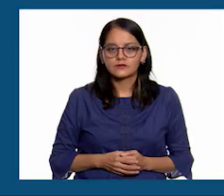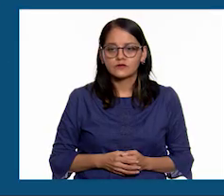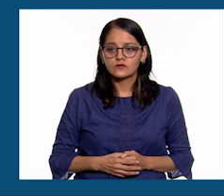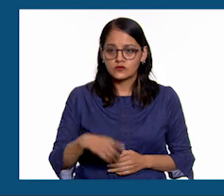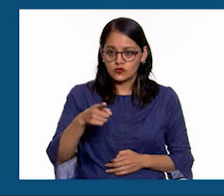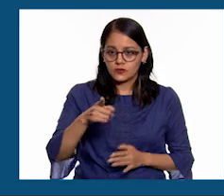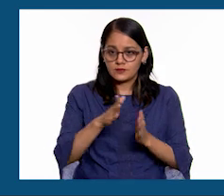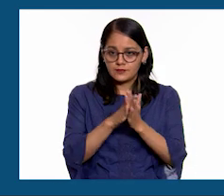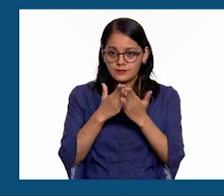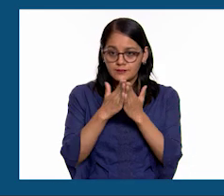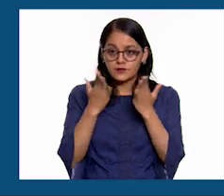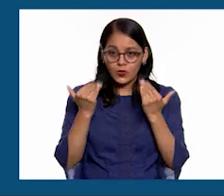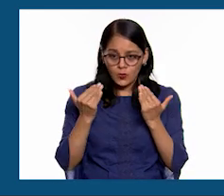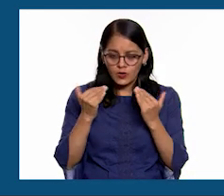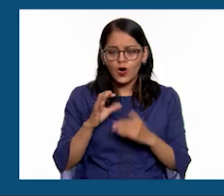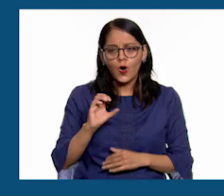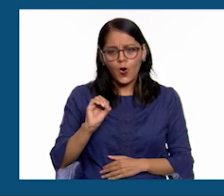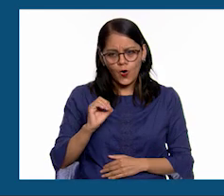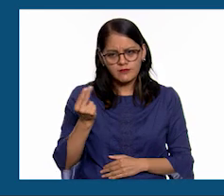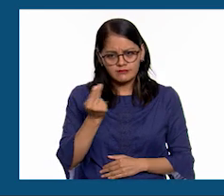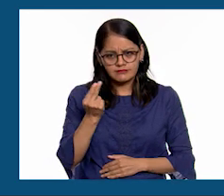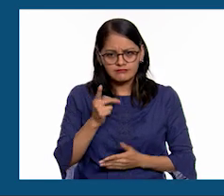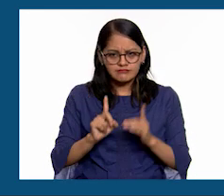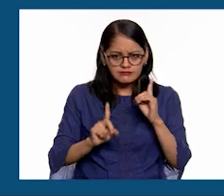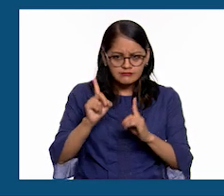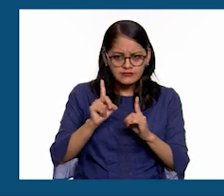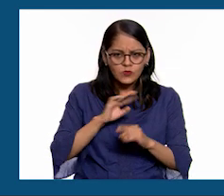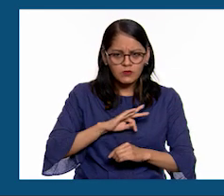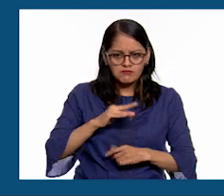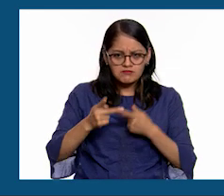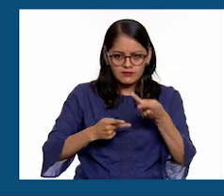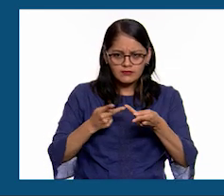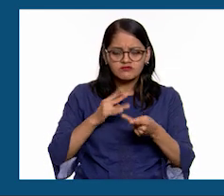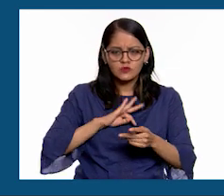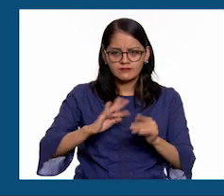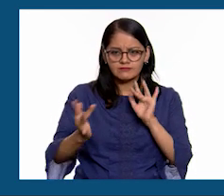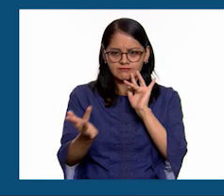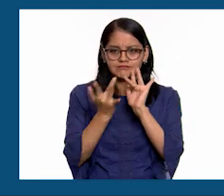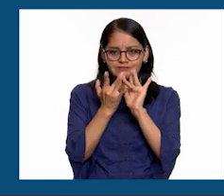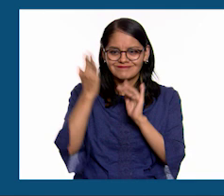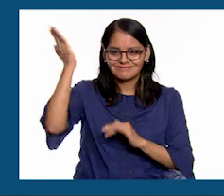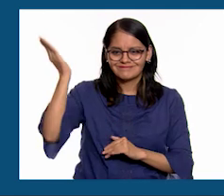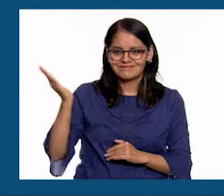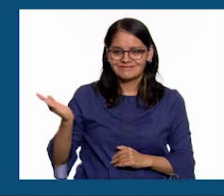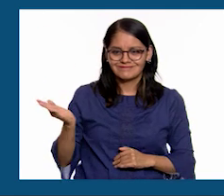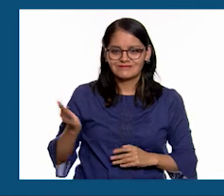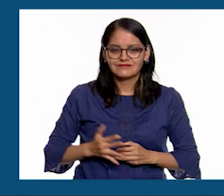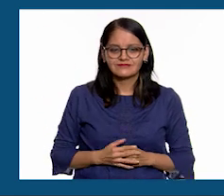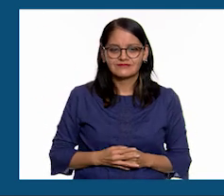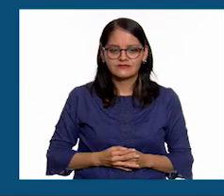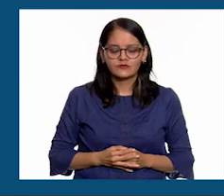Si no tienes el libro de texto o necesitas ayuda para responder las preguntas, contáctanos.